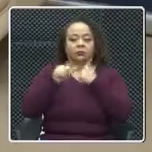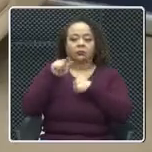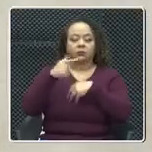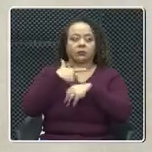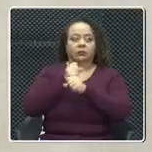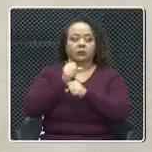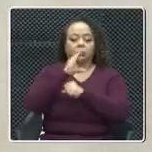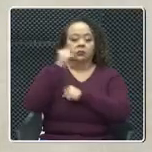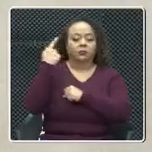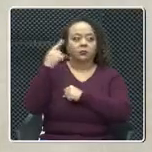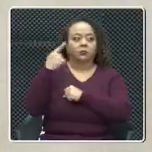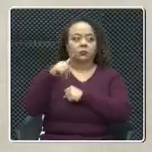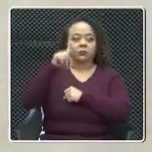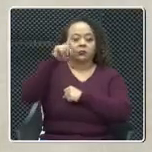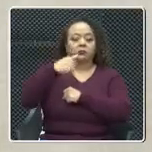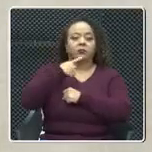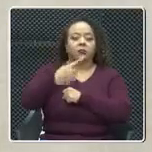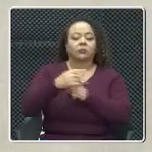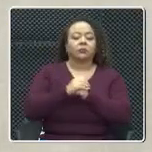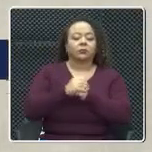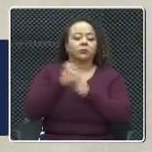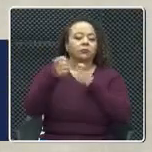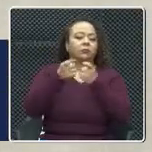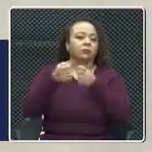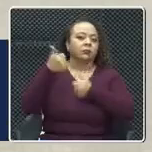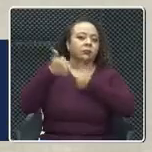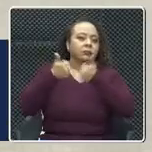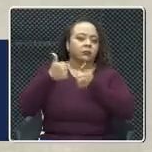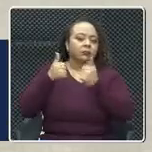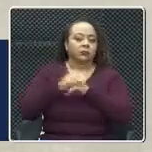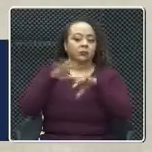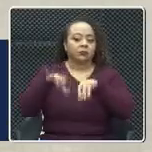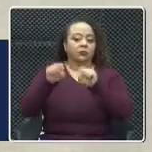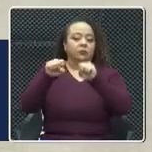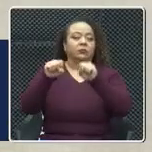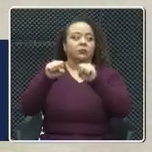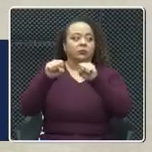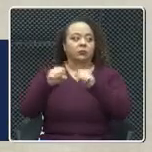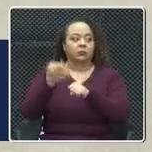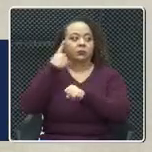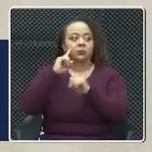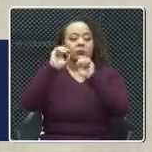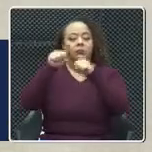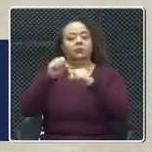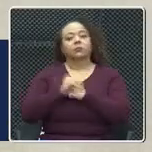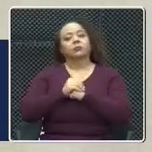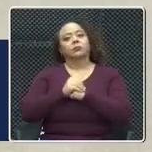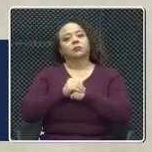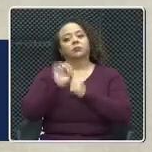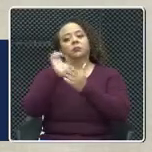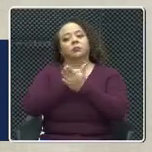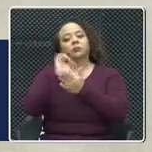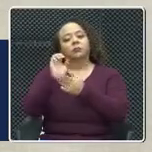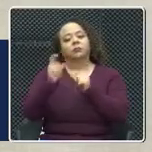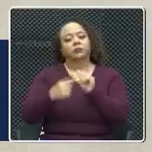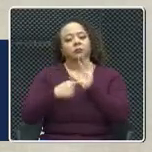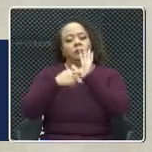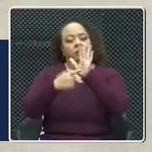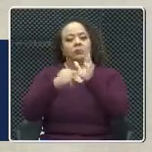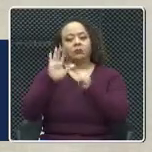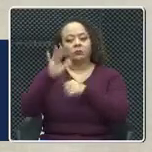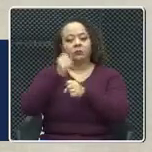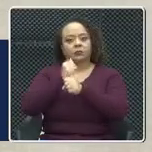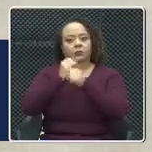Y el patrono debe de indicar cuál es la gestión que va a, claro, tomar en cuenta para poder evitar la exposición de